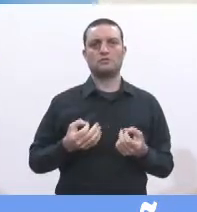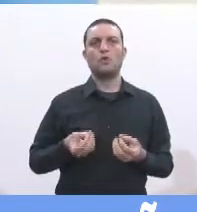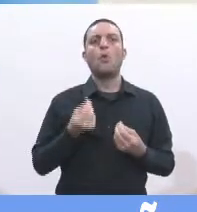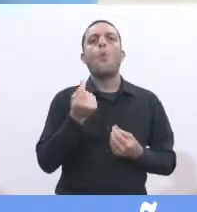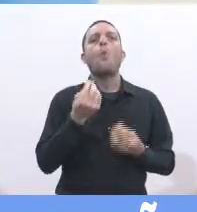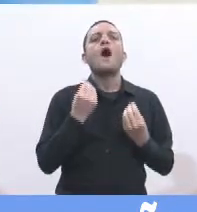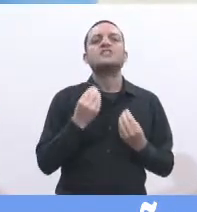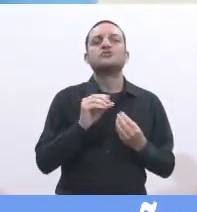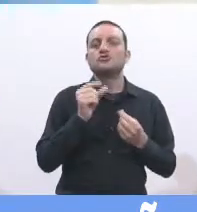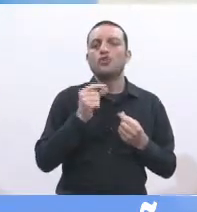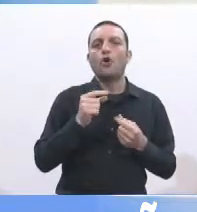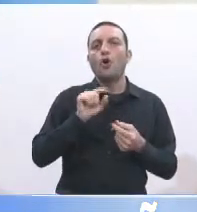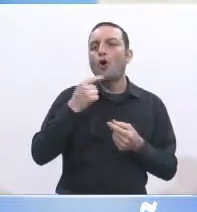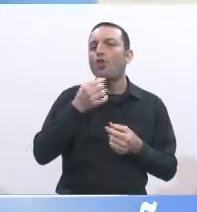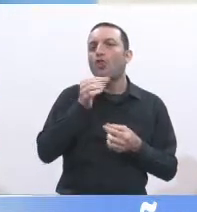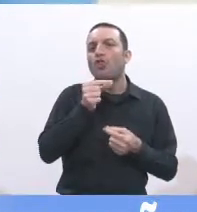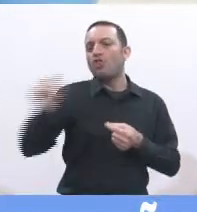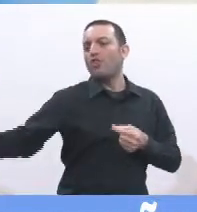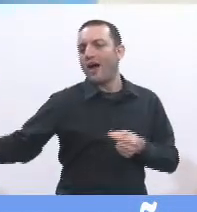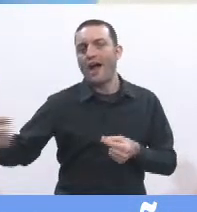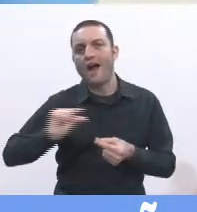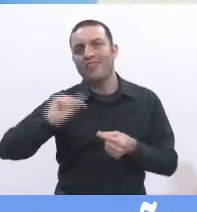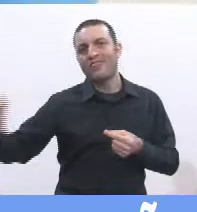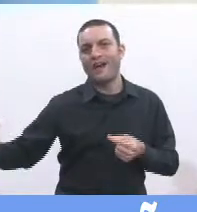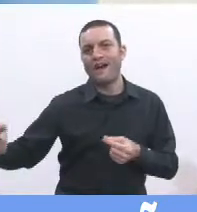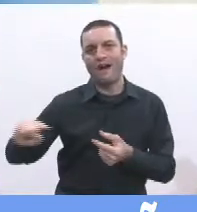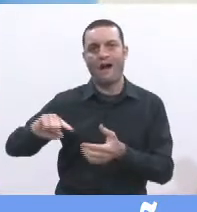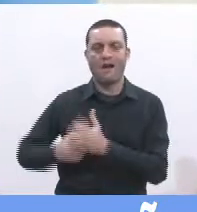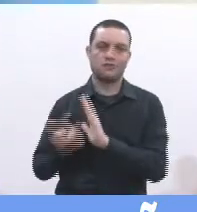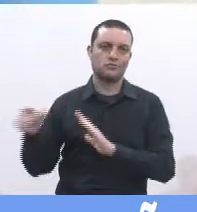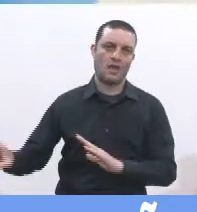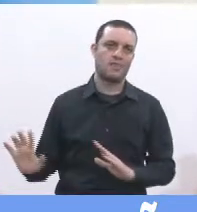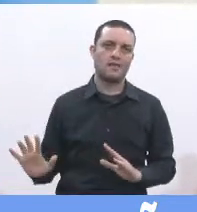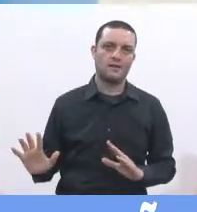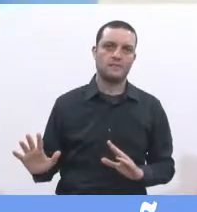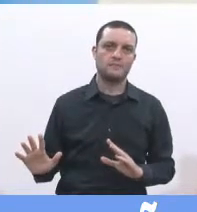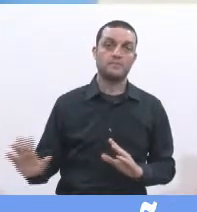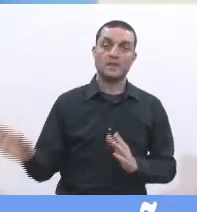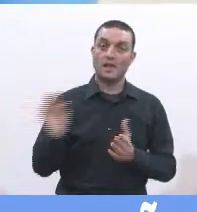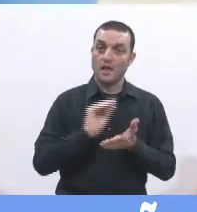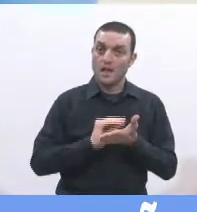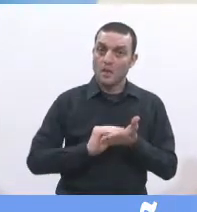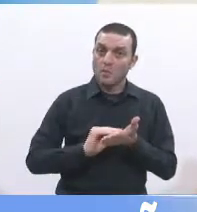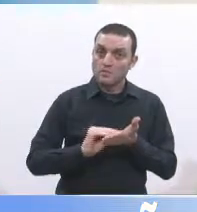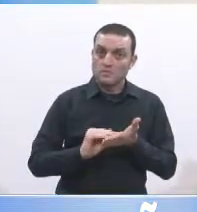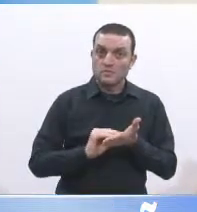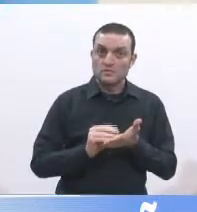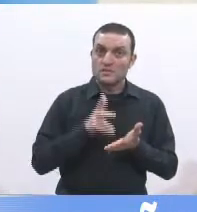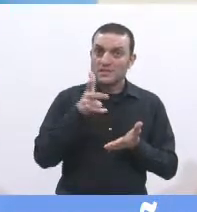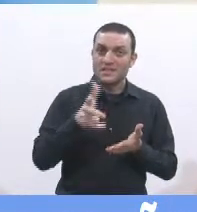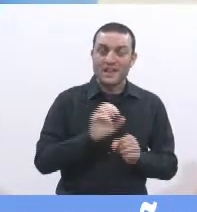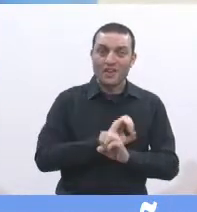para llegar a ese número, para justificarlo. Los funcionarios dijeron claramente que no habían tomado lo que